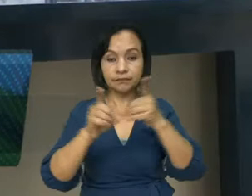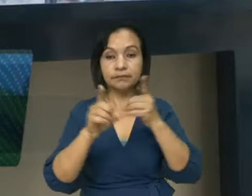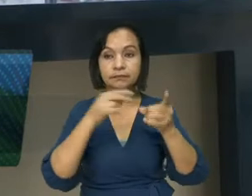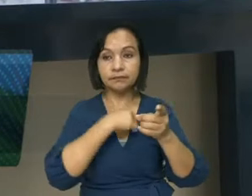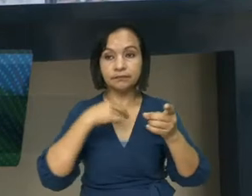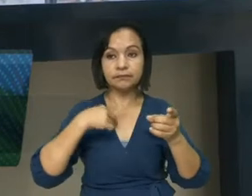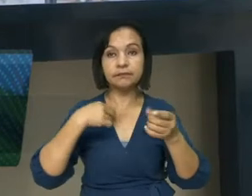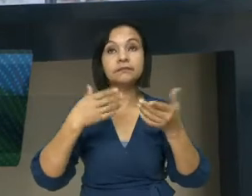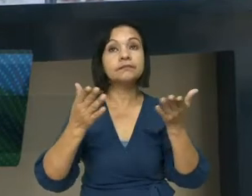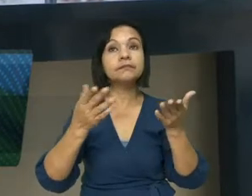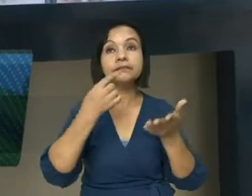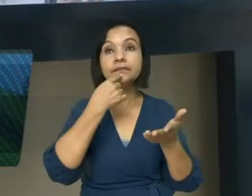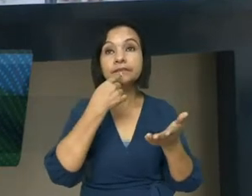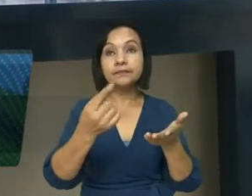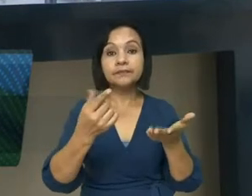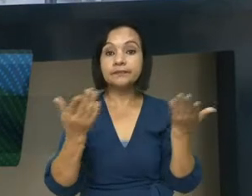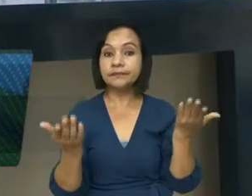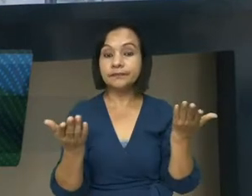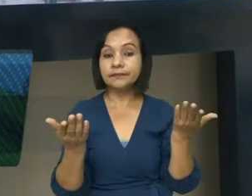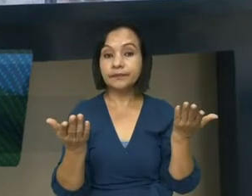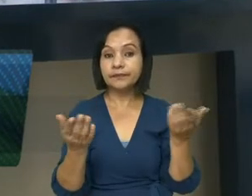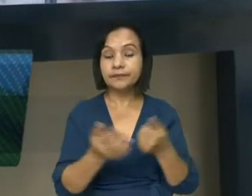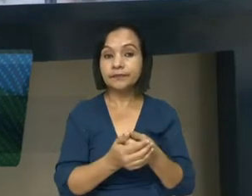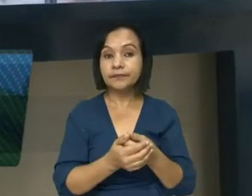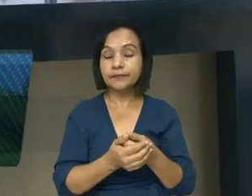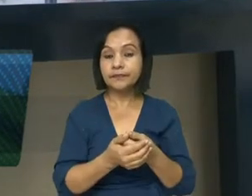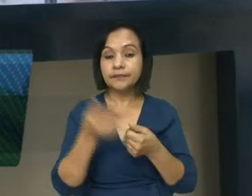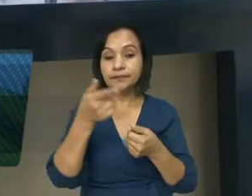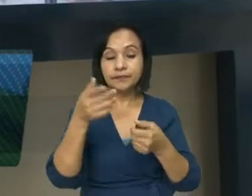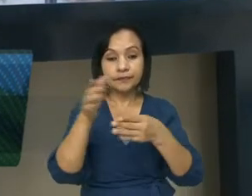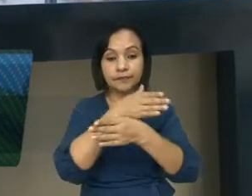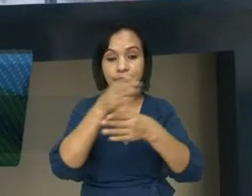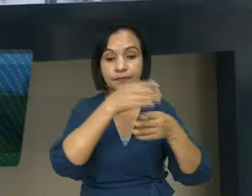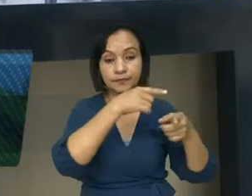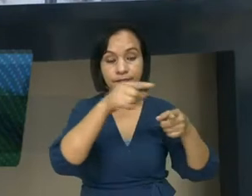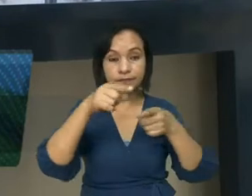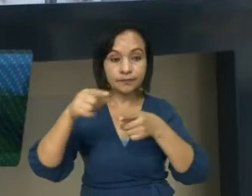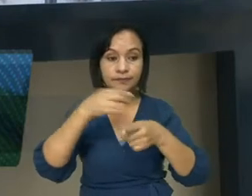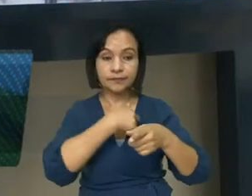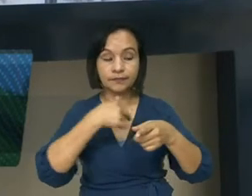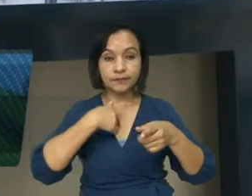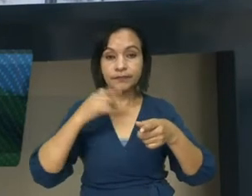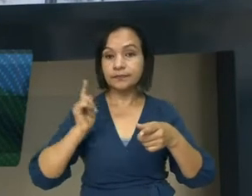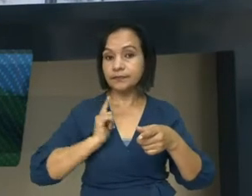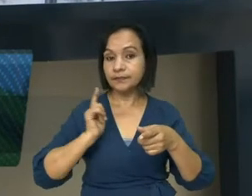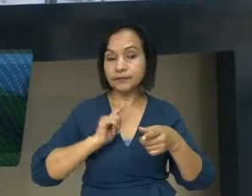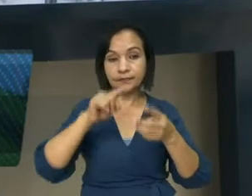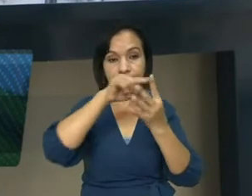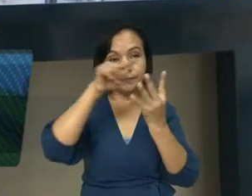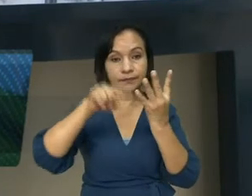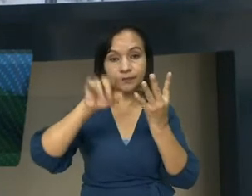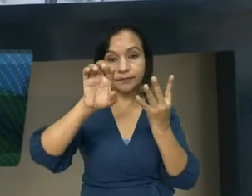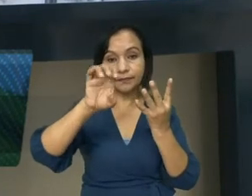cuenta. Entonces te mencionaba de de estos lineamientos se desprenden esos cuatro